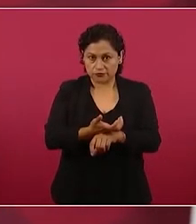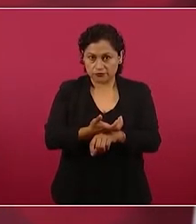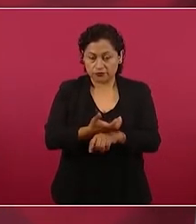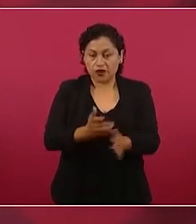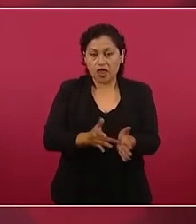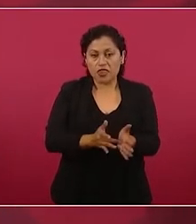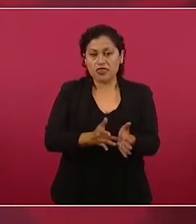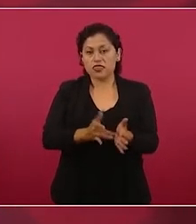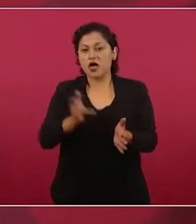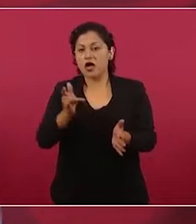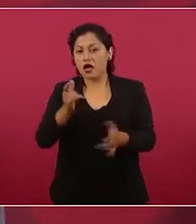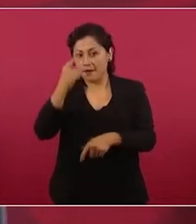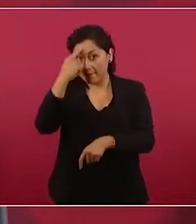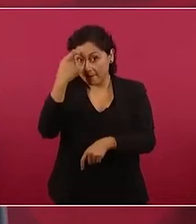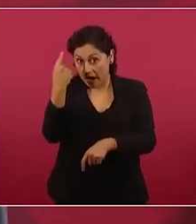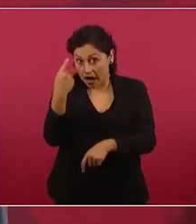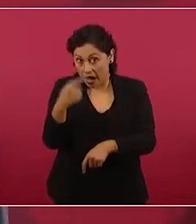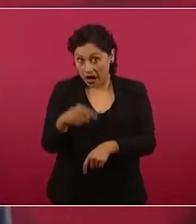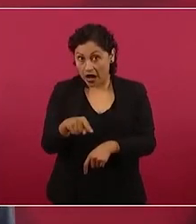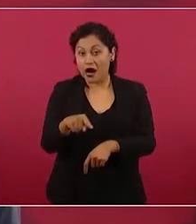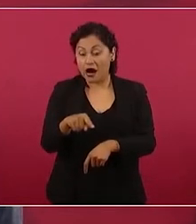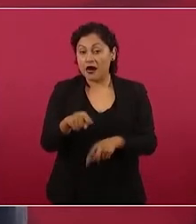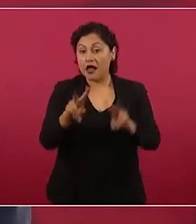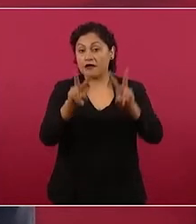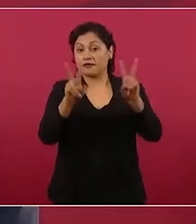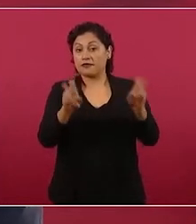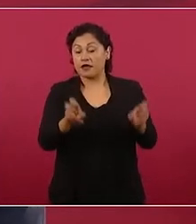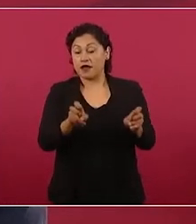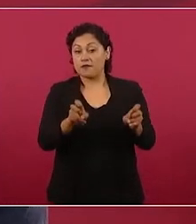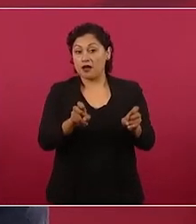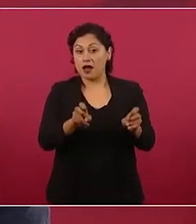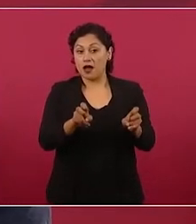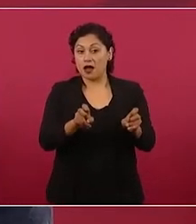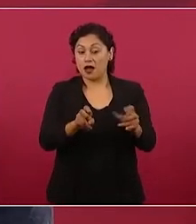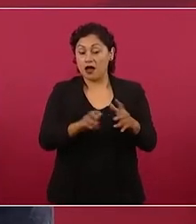utilice como piñata a los